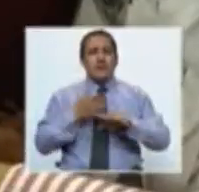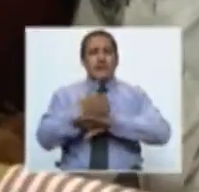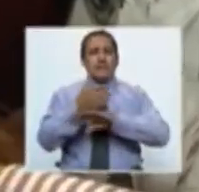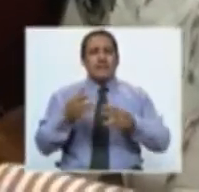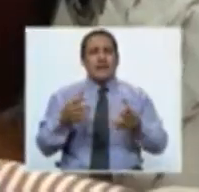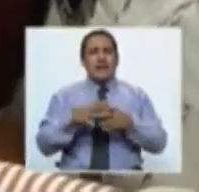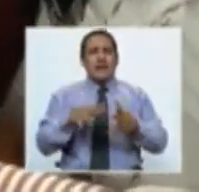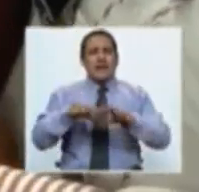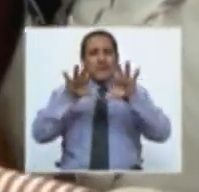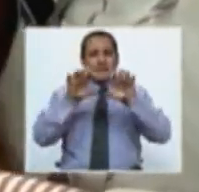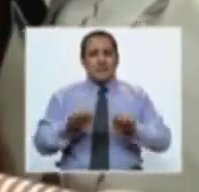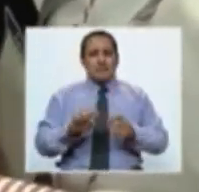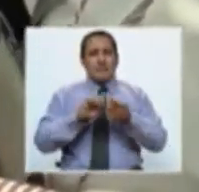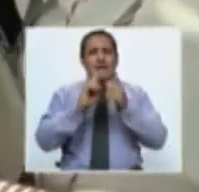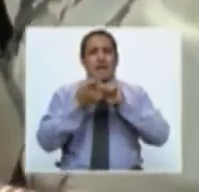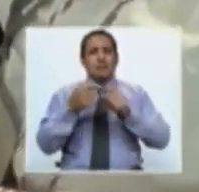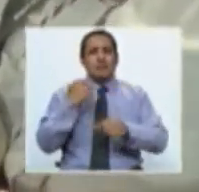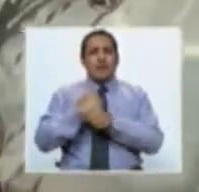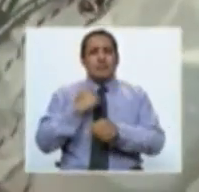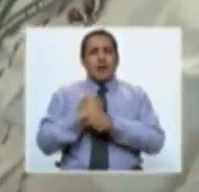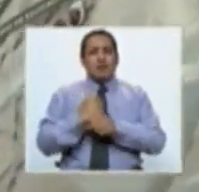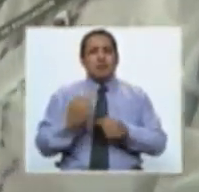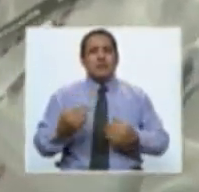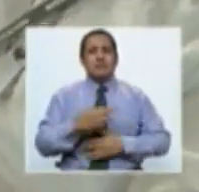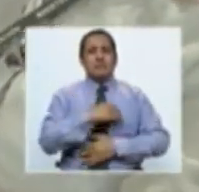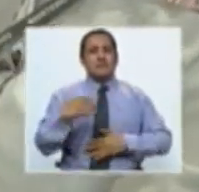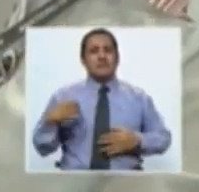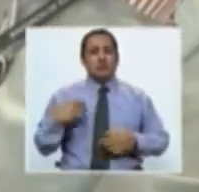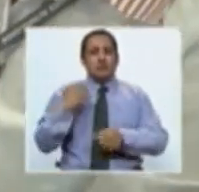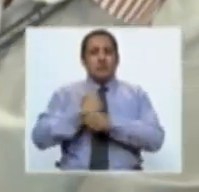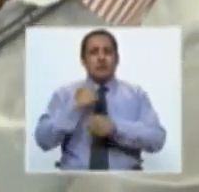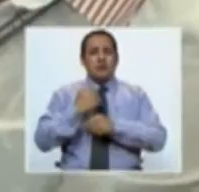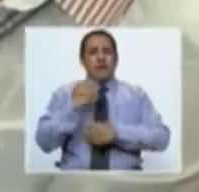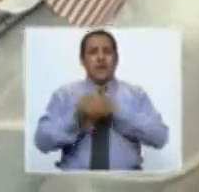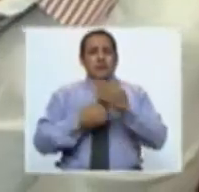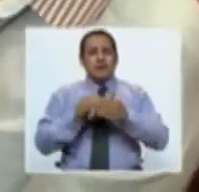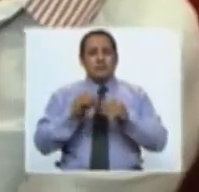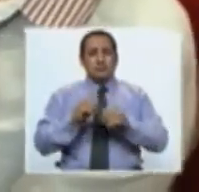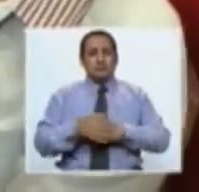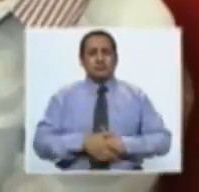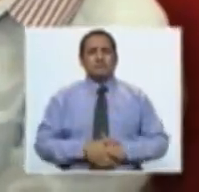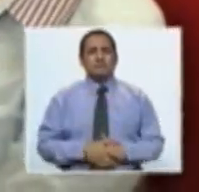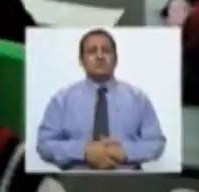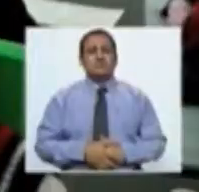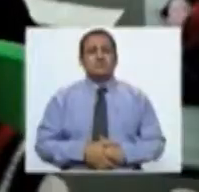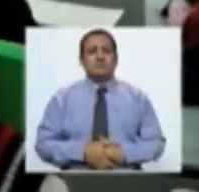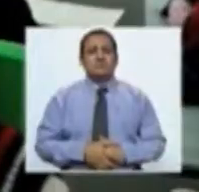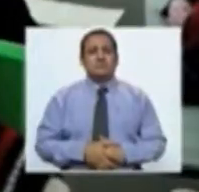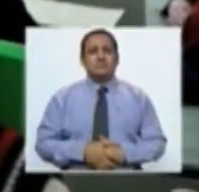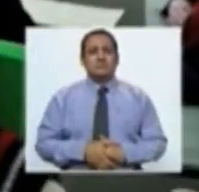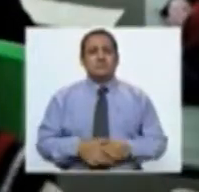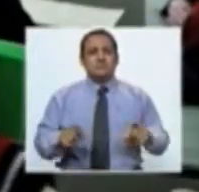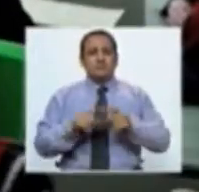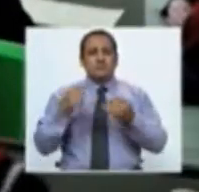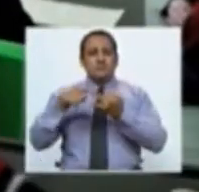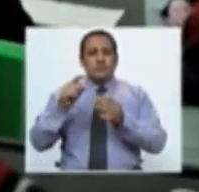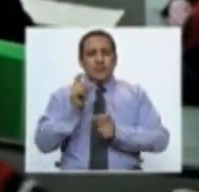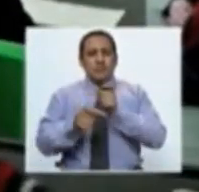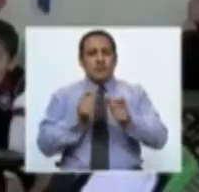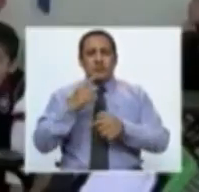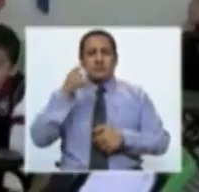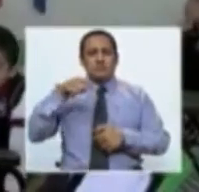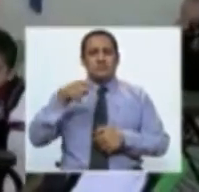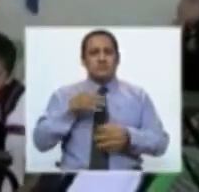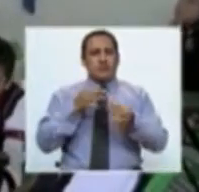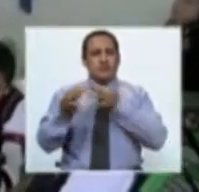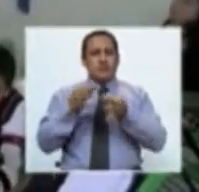pueden acceder al programa de reconversión laboral del Ministerio de Trabajo y Promoción del Empleo. Los demandantes,